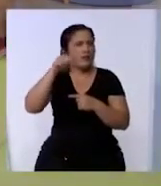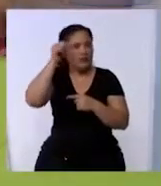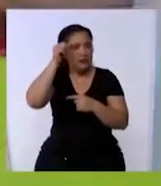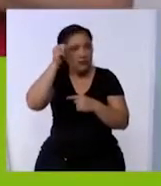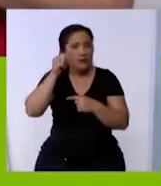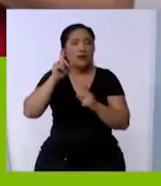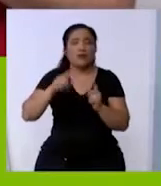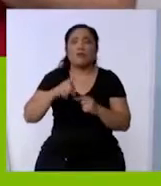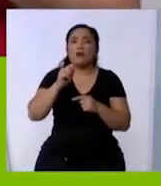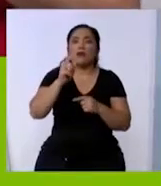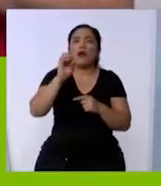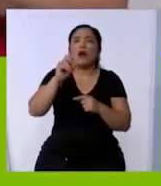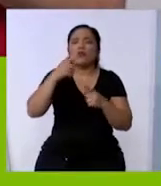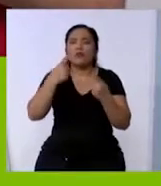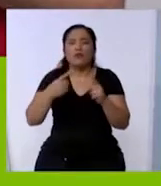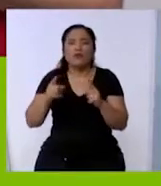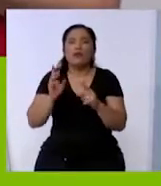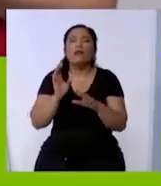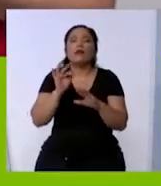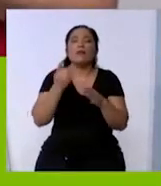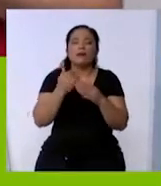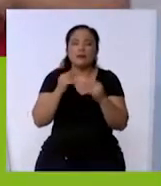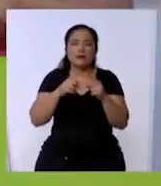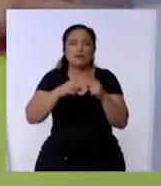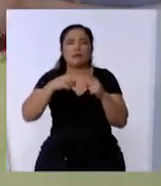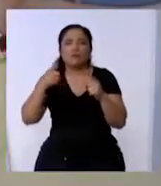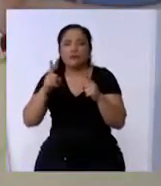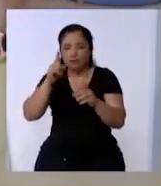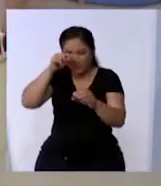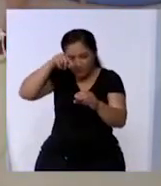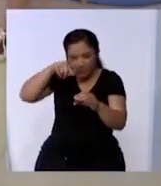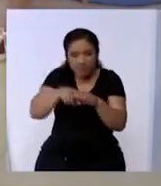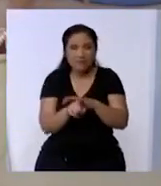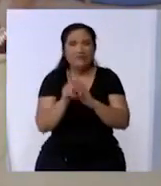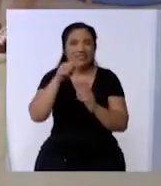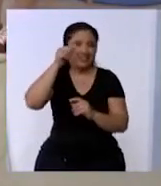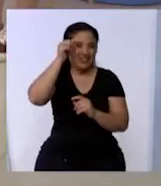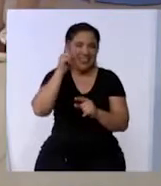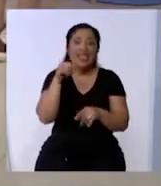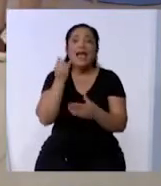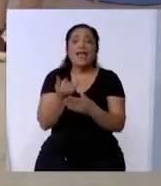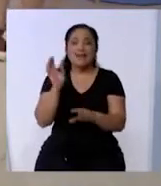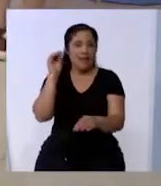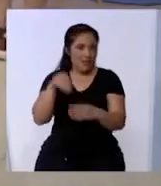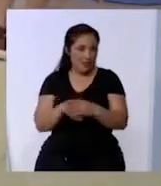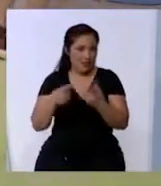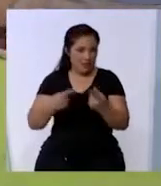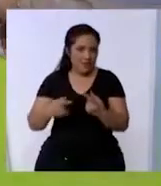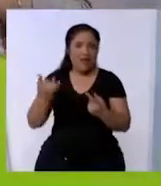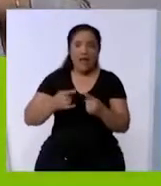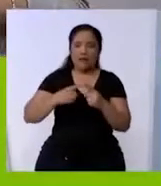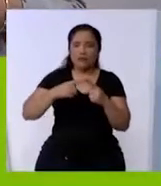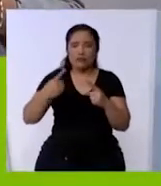la materia. Estamos estudiando el interior de la materia. Núcleo, muy bien, lo que hay adentro. Bien. Cargas positivas y negativas que